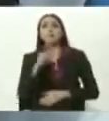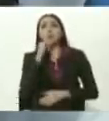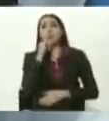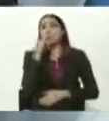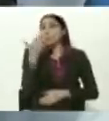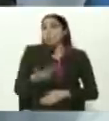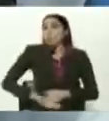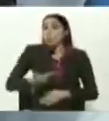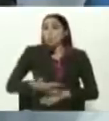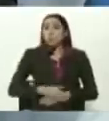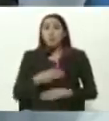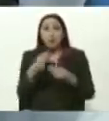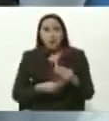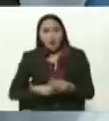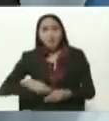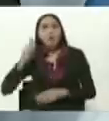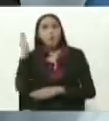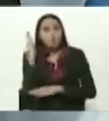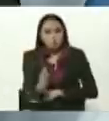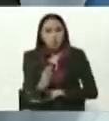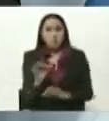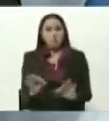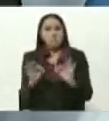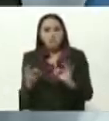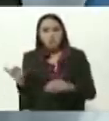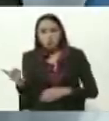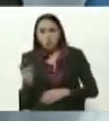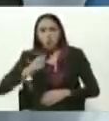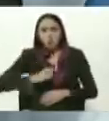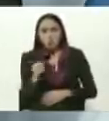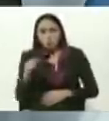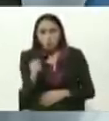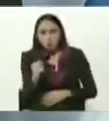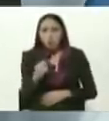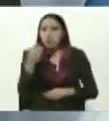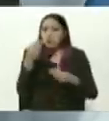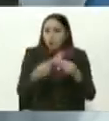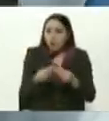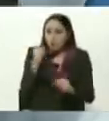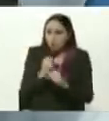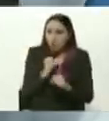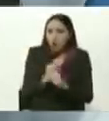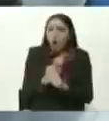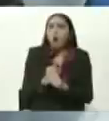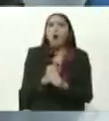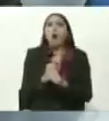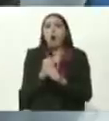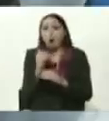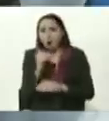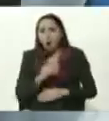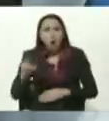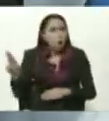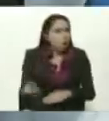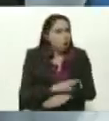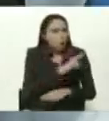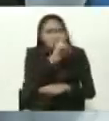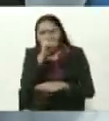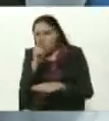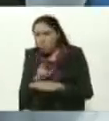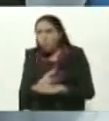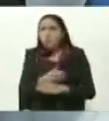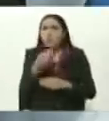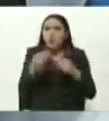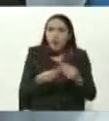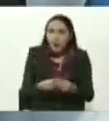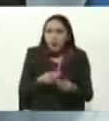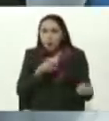se trata esta una condena ejemplar contra dos funcionarios que, haciendo un uso excesivo y desproporcionado de